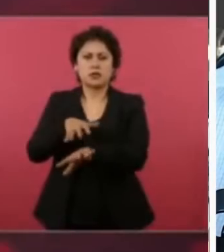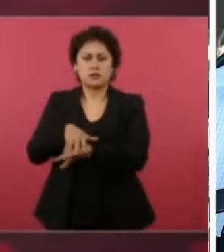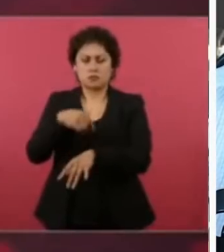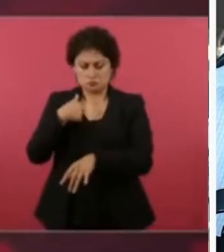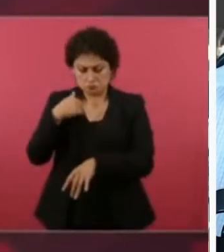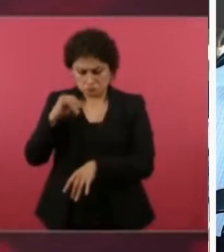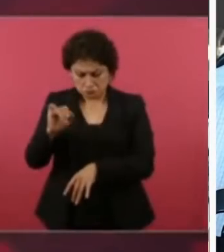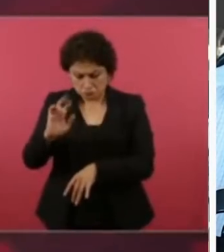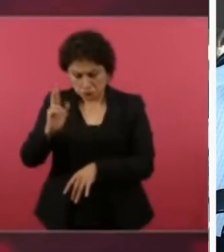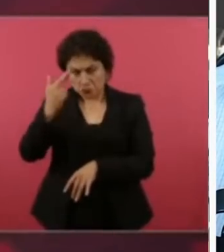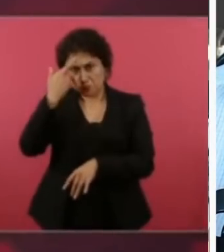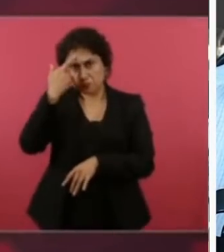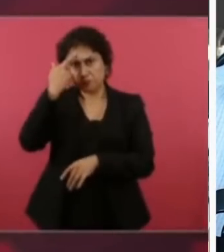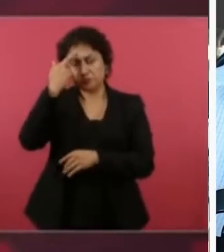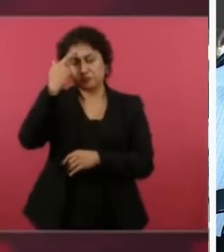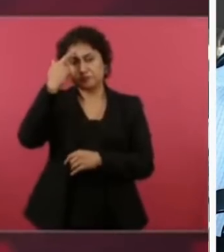y